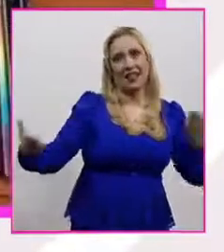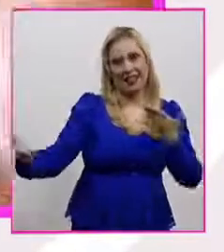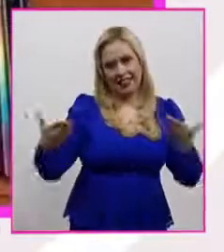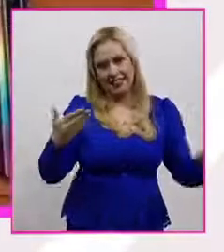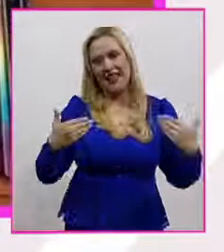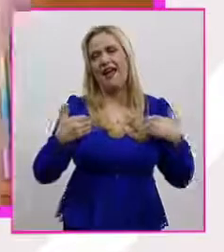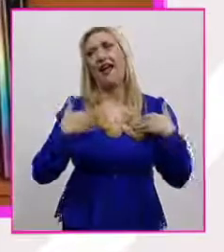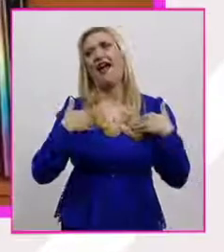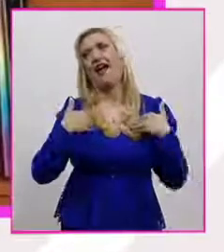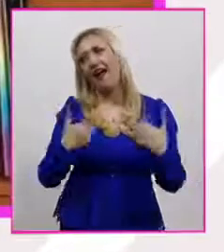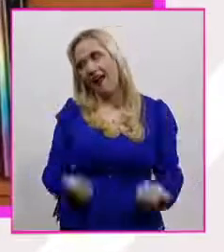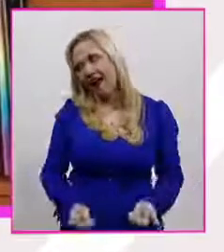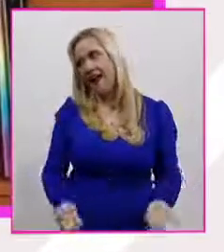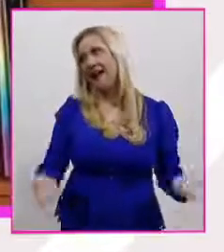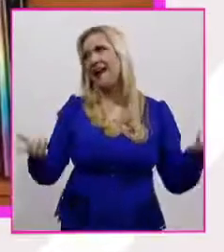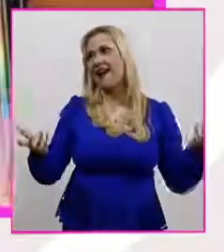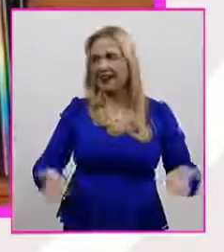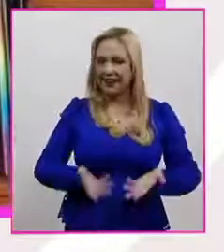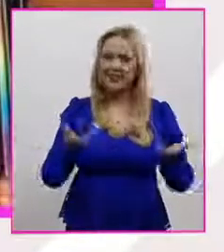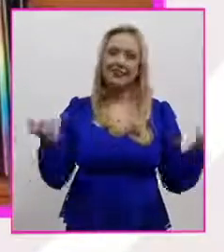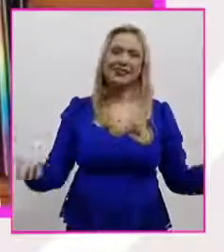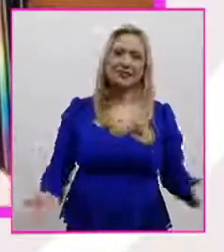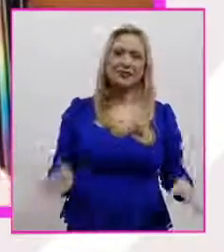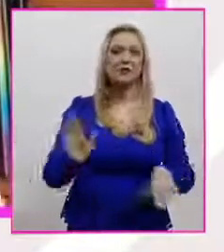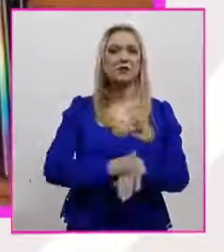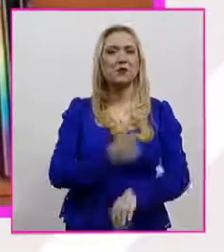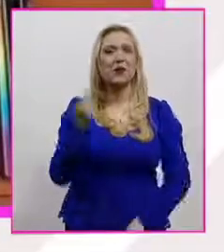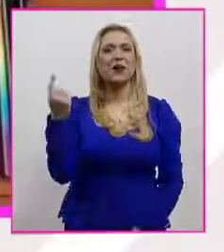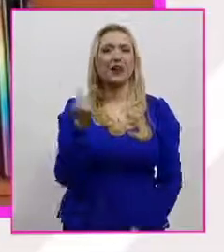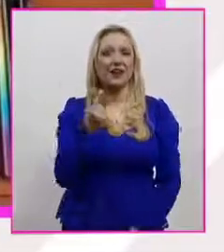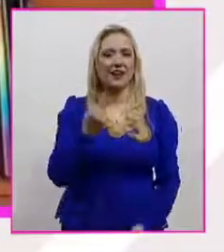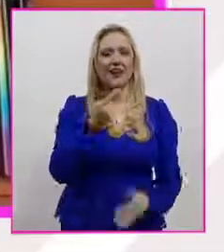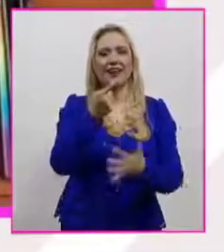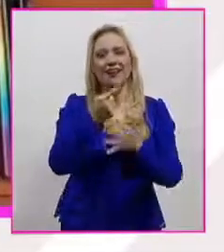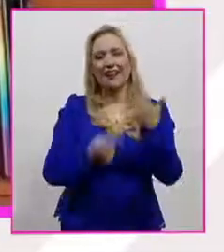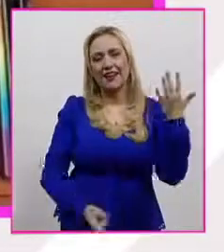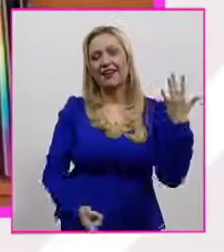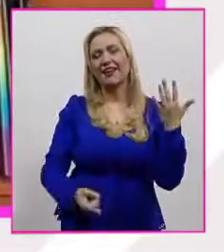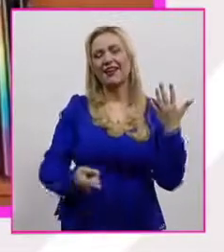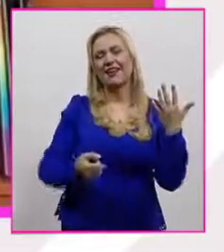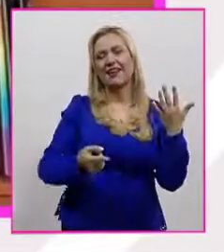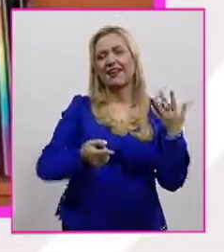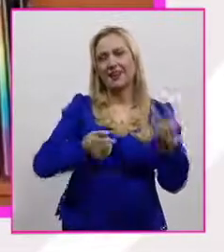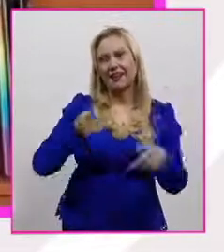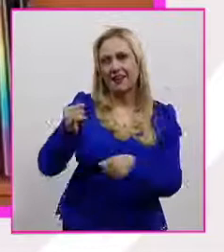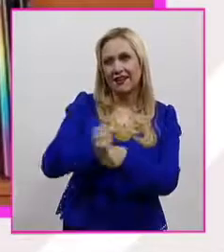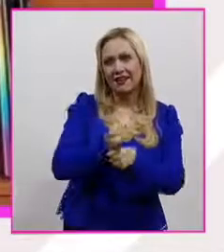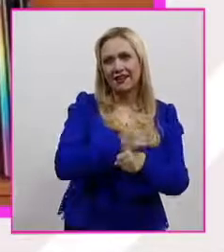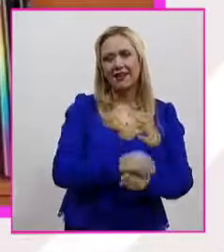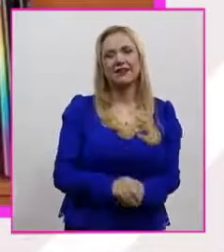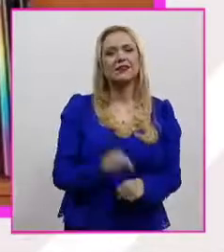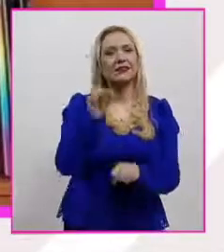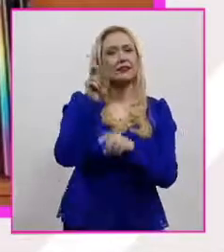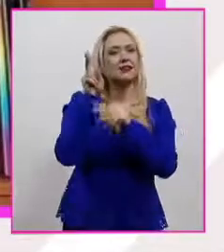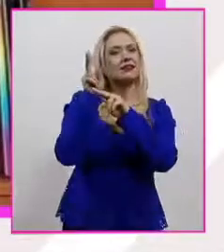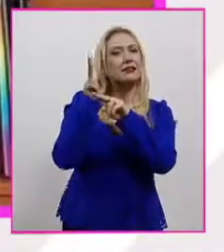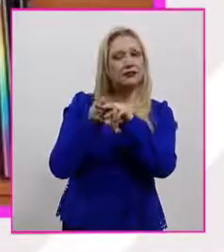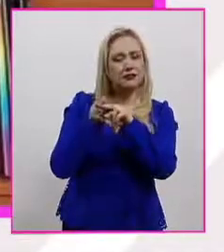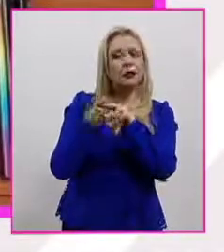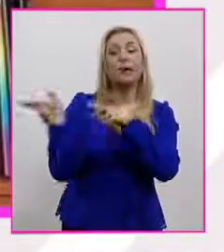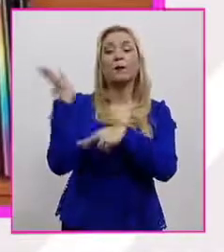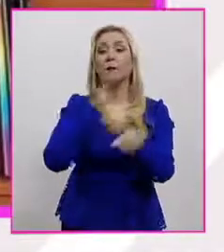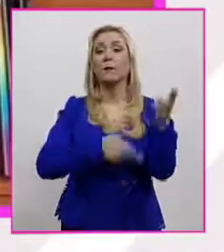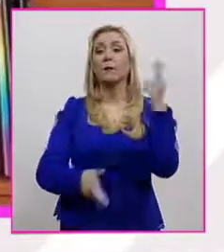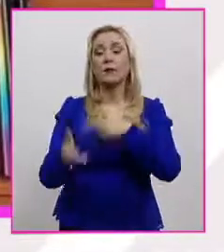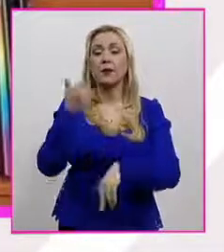entender justo de dónde salen esos datos y por qué nos están arrojando esas conclusiones. Necesitamos hacer una pausa, pero al